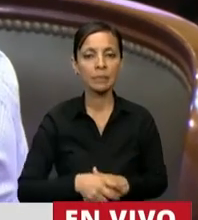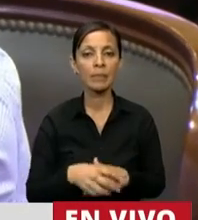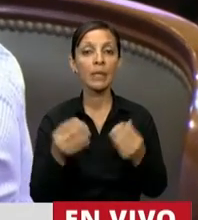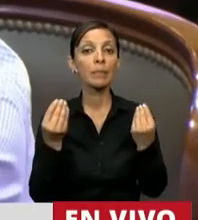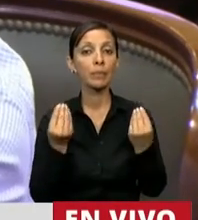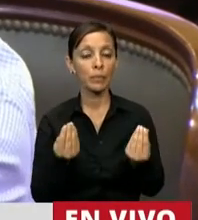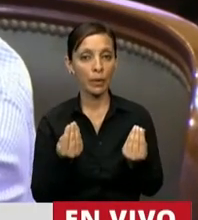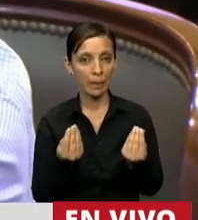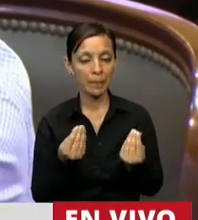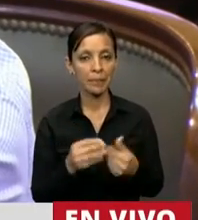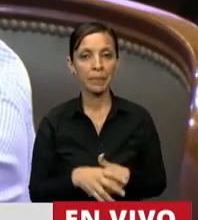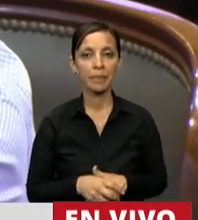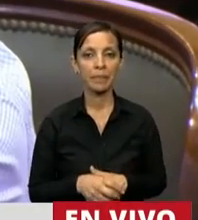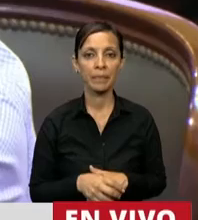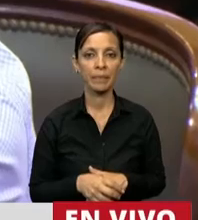porque, le decía,